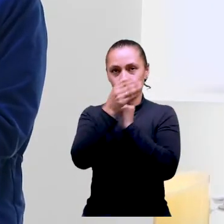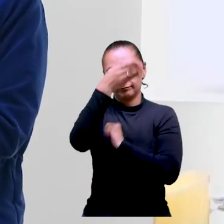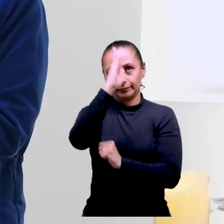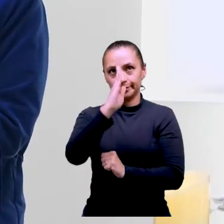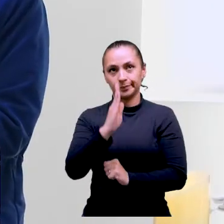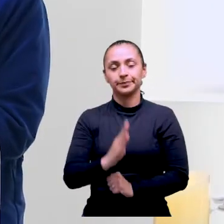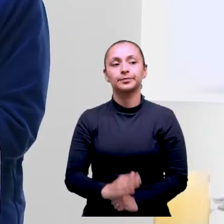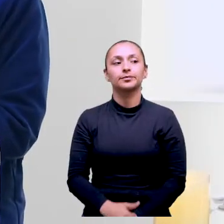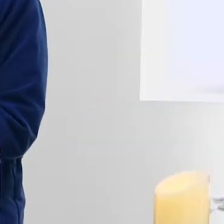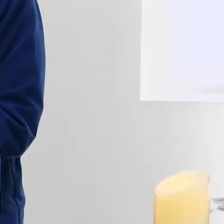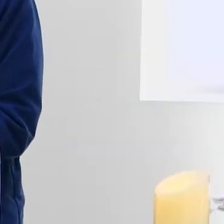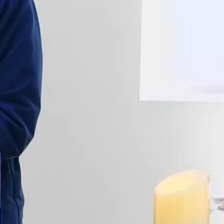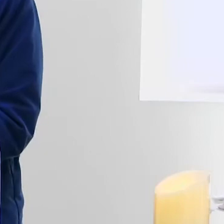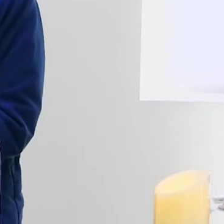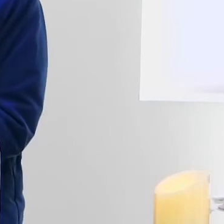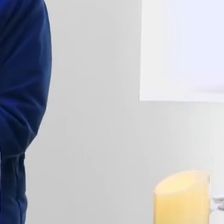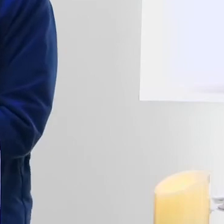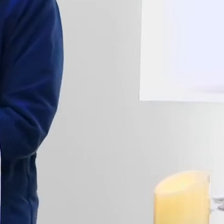señor